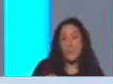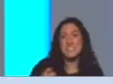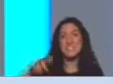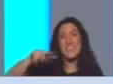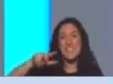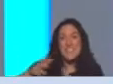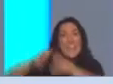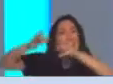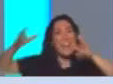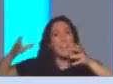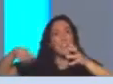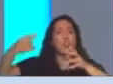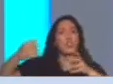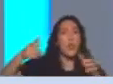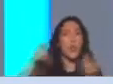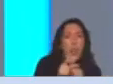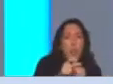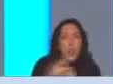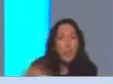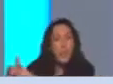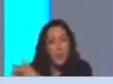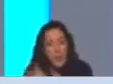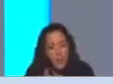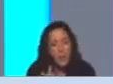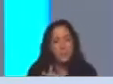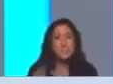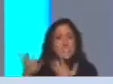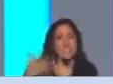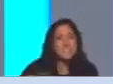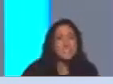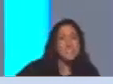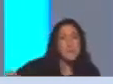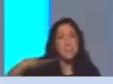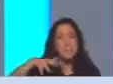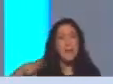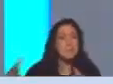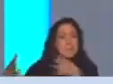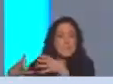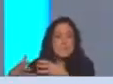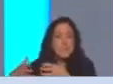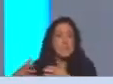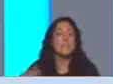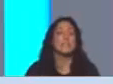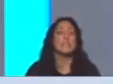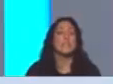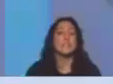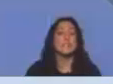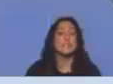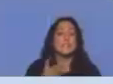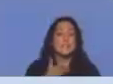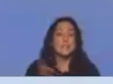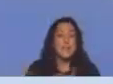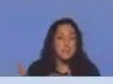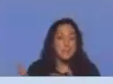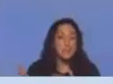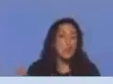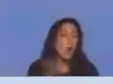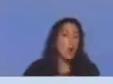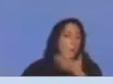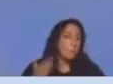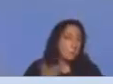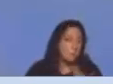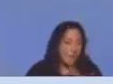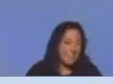Argentina que se llama de eh servicios digamos distribuidos Porque todos comparten los